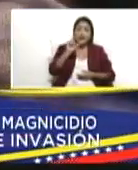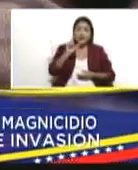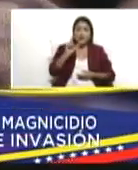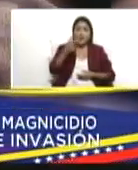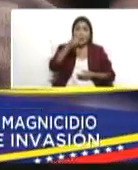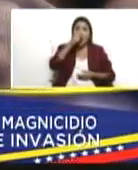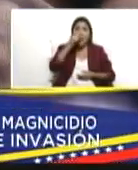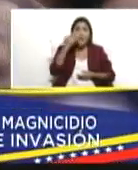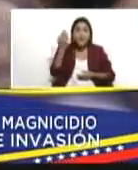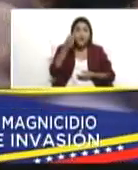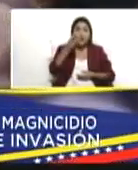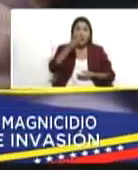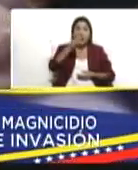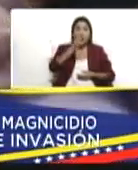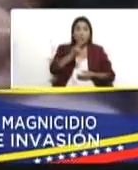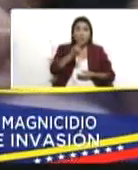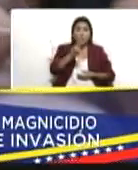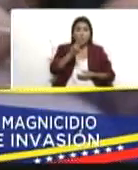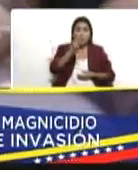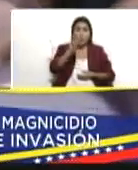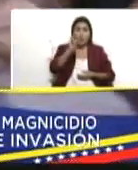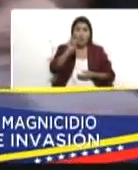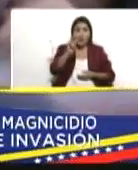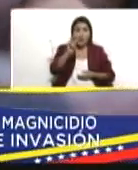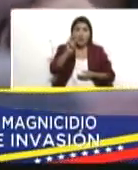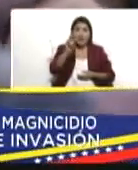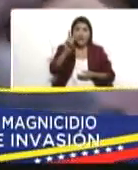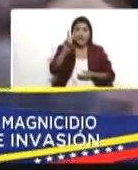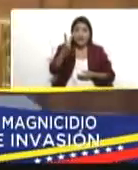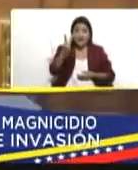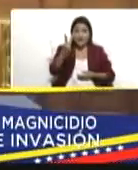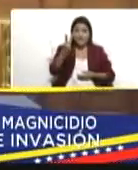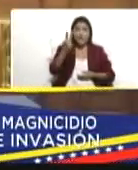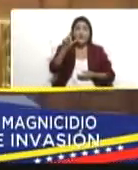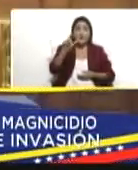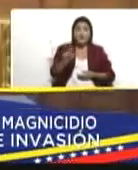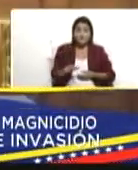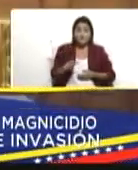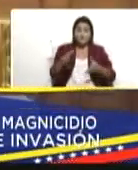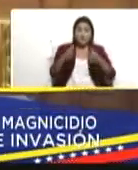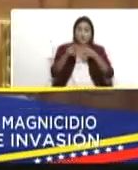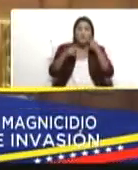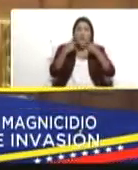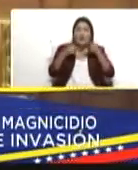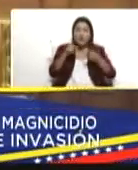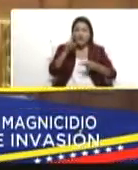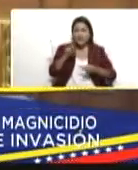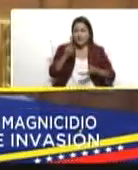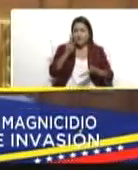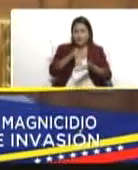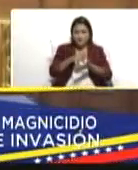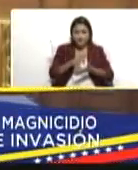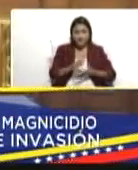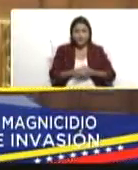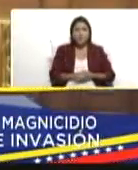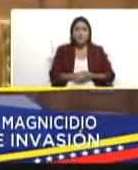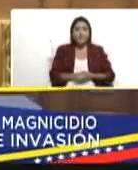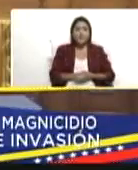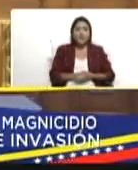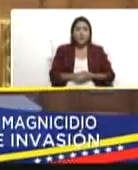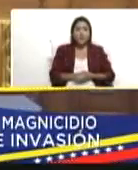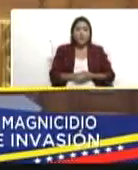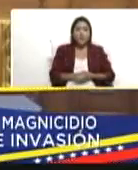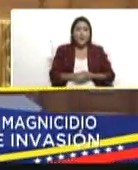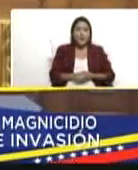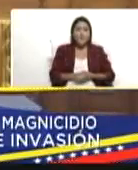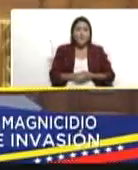el partido upb también con diputado de Lina r está Rangel